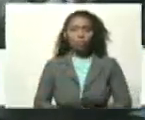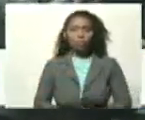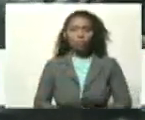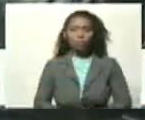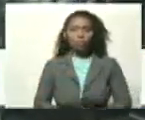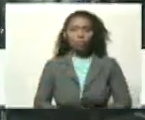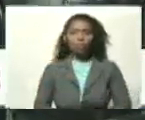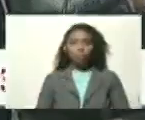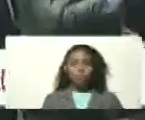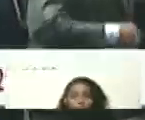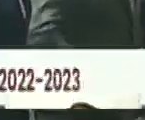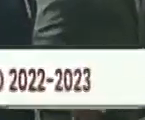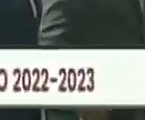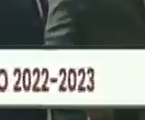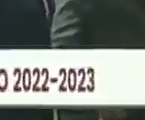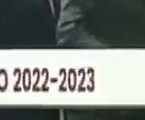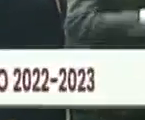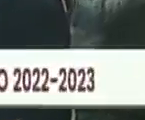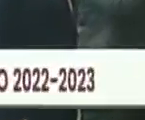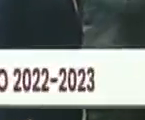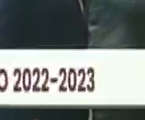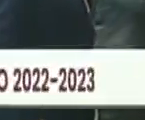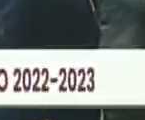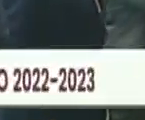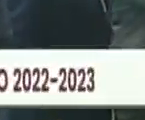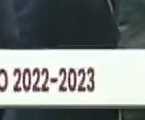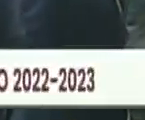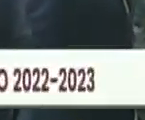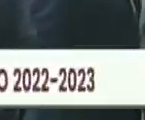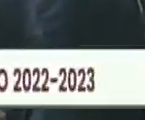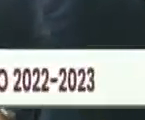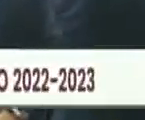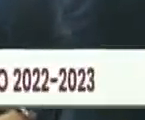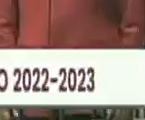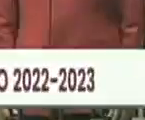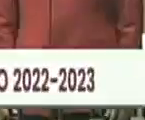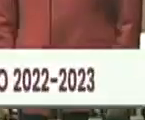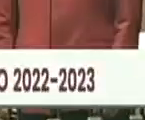Glo, glo, glo.